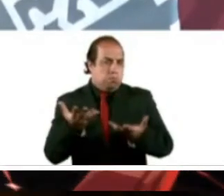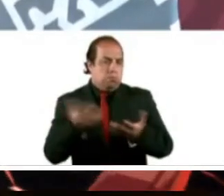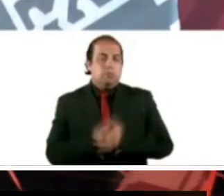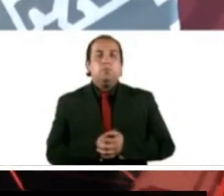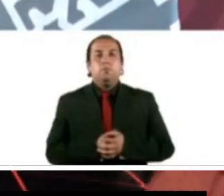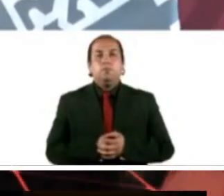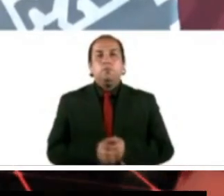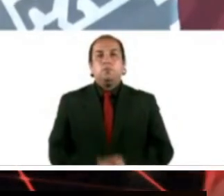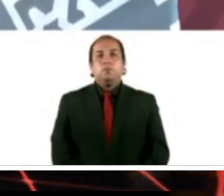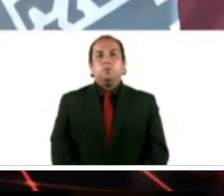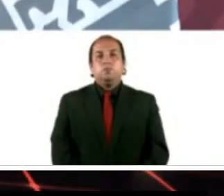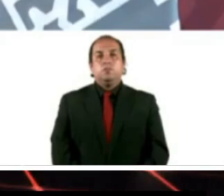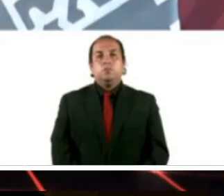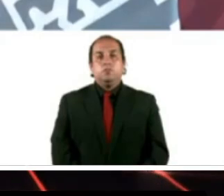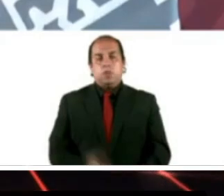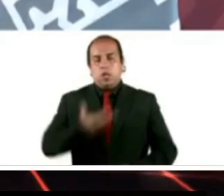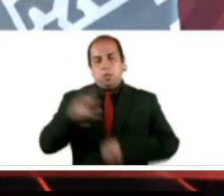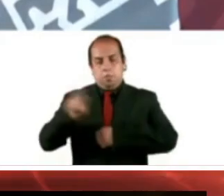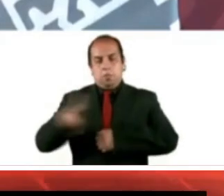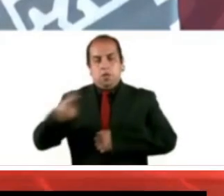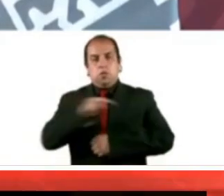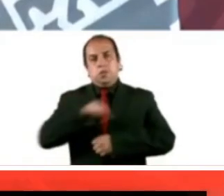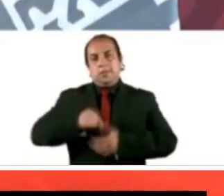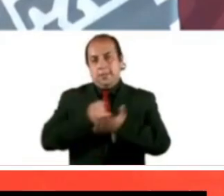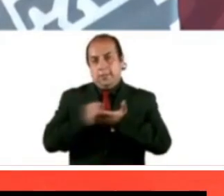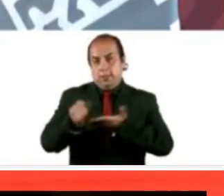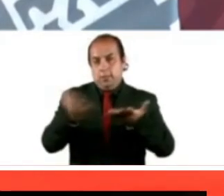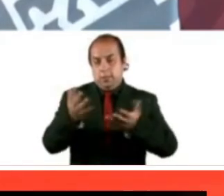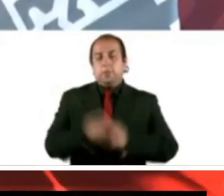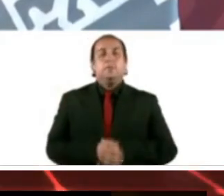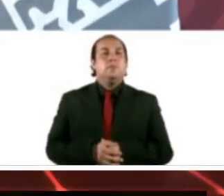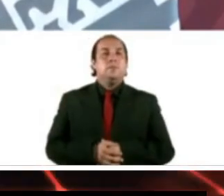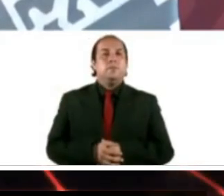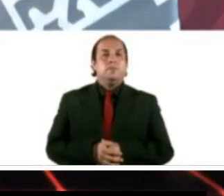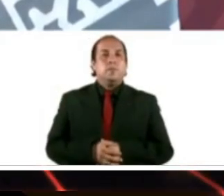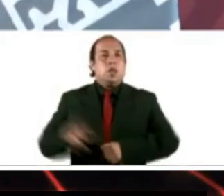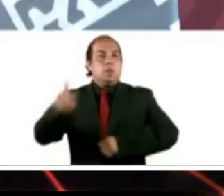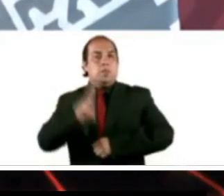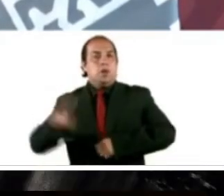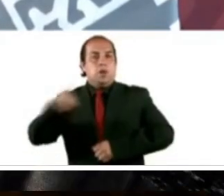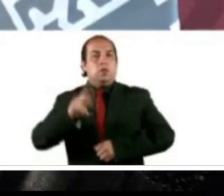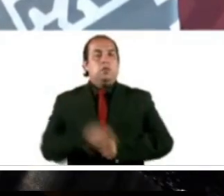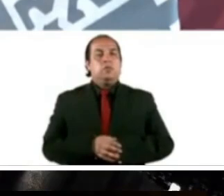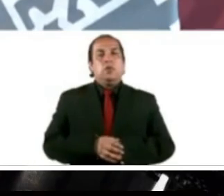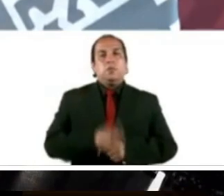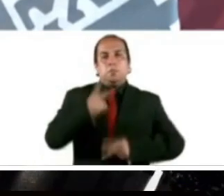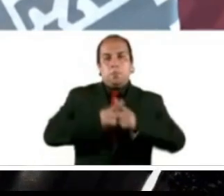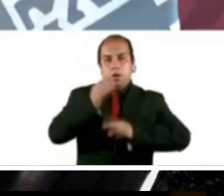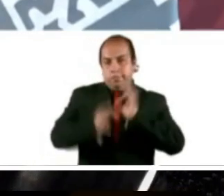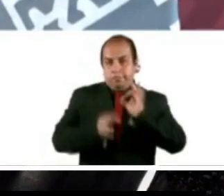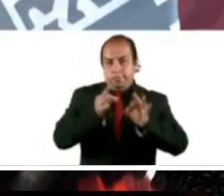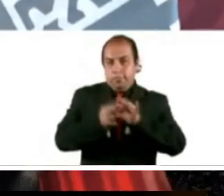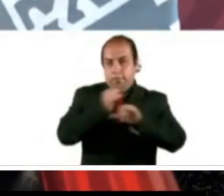que ya está público. Entonces preferimos hacerlo así y lo vamos a estar haciendo público, vamos a prepararlo